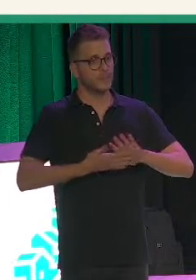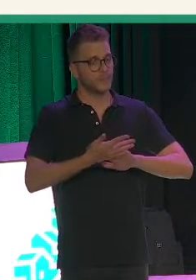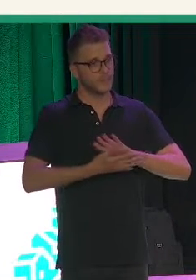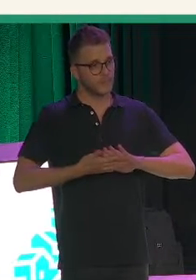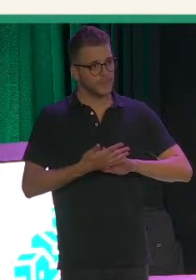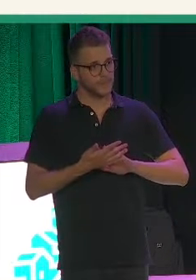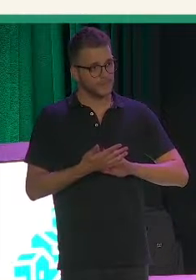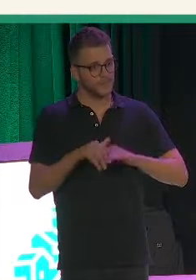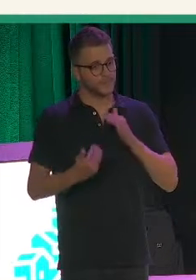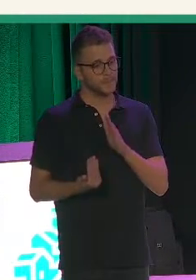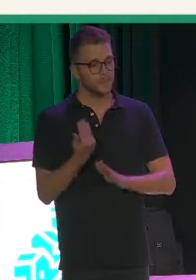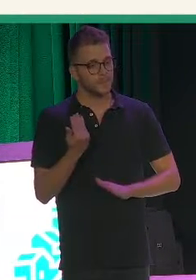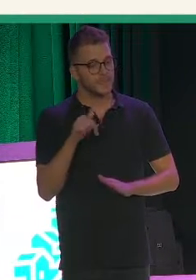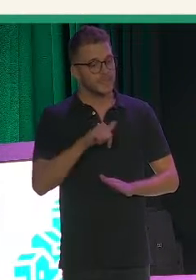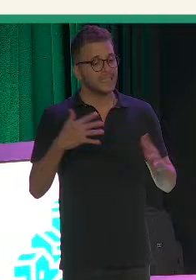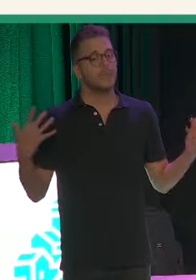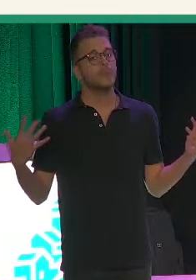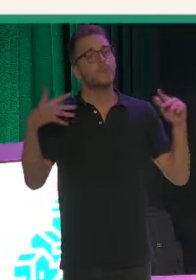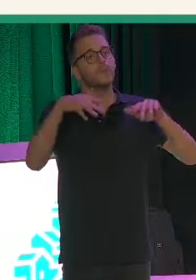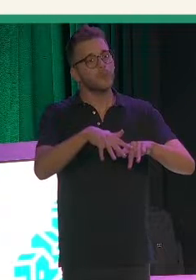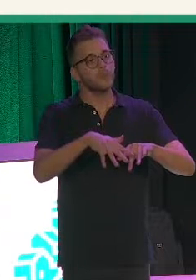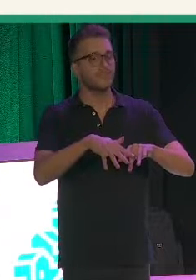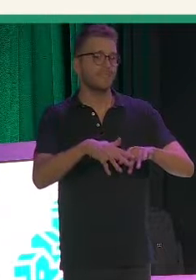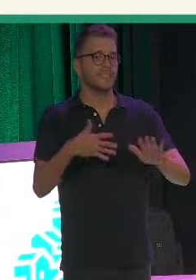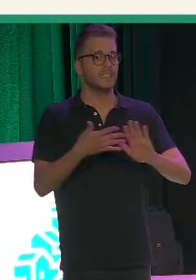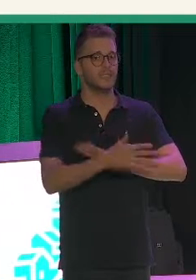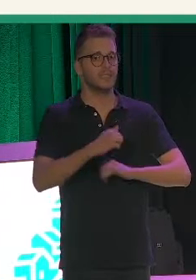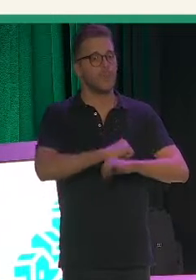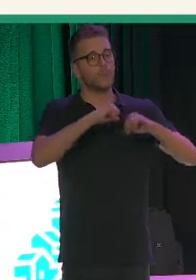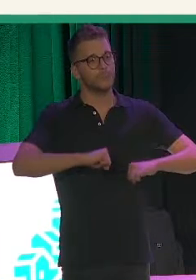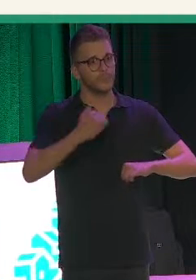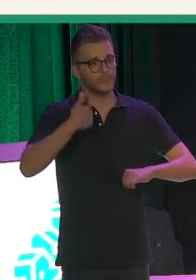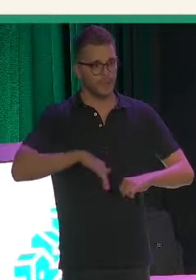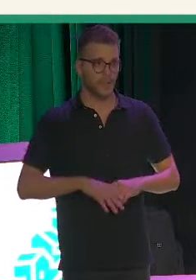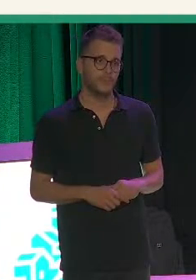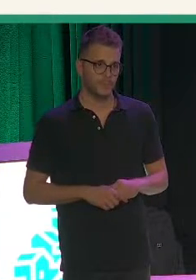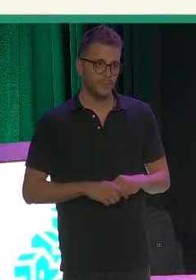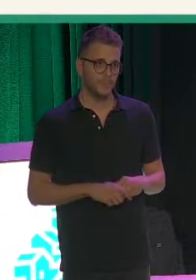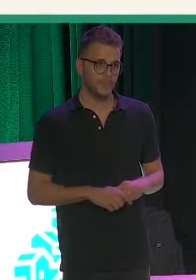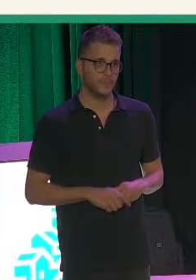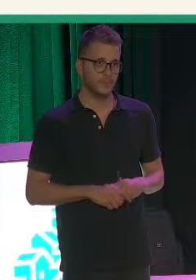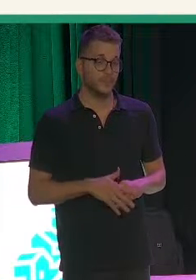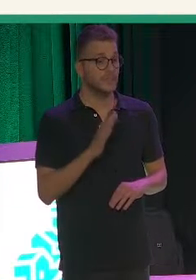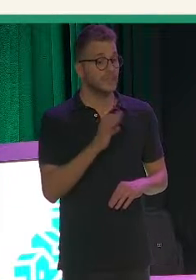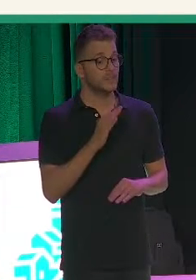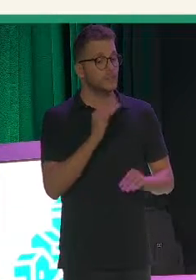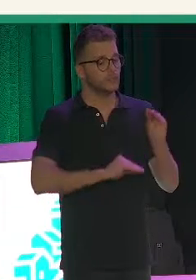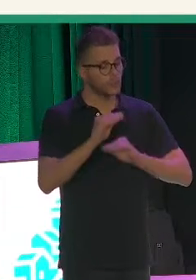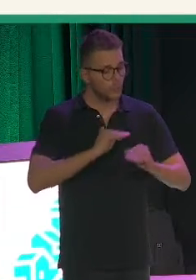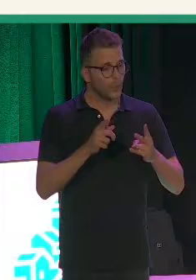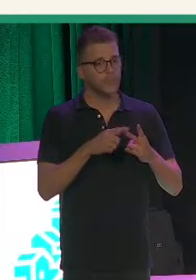evento, o mejor dicho, este encuentro ya se ha consolidado. Desde luego se han aportado muchas soluciones,